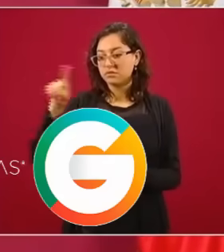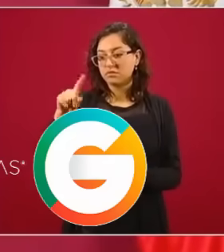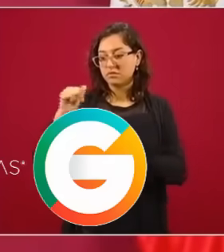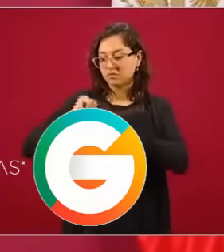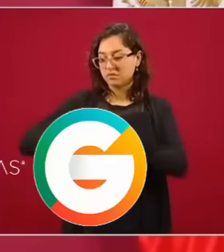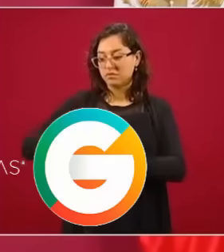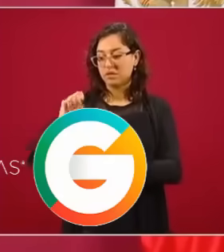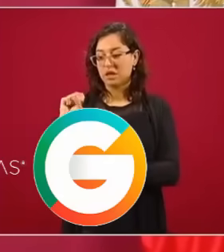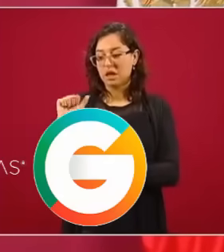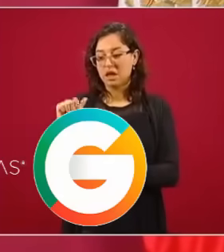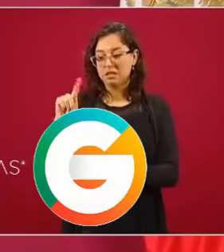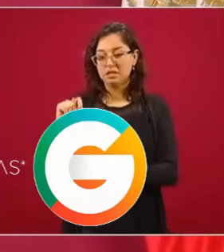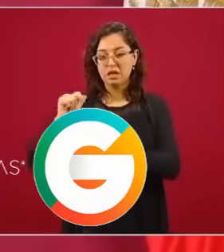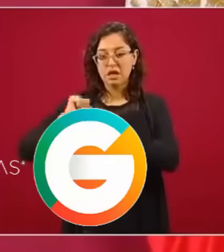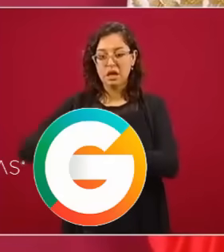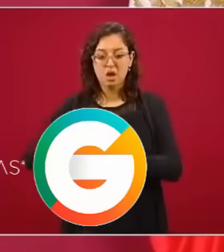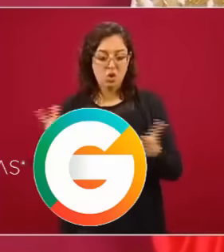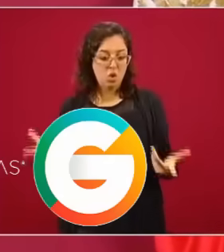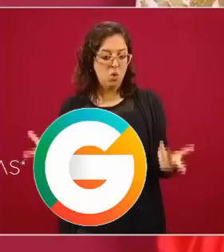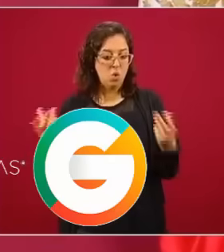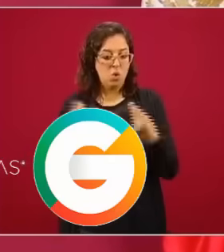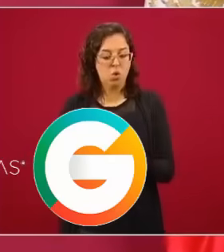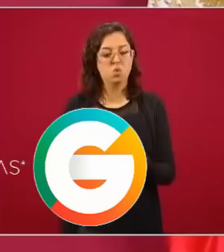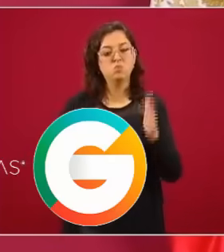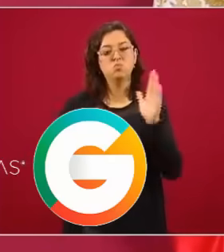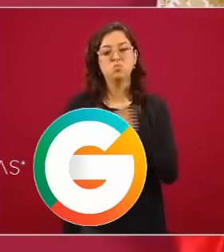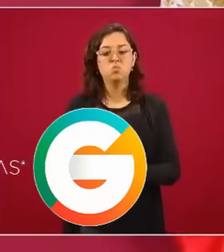del SAT, a jugar golf.